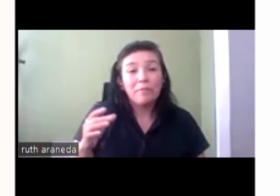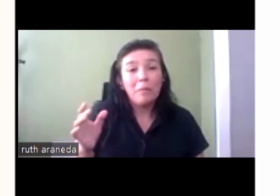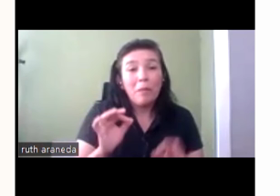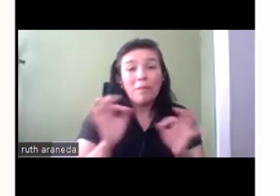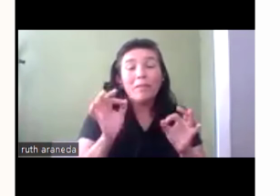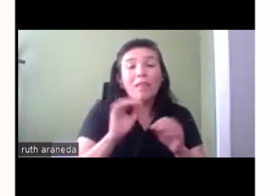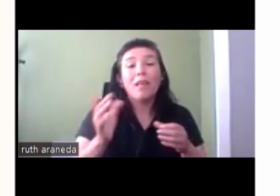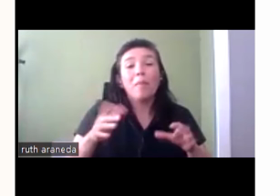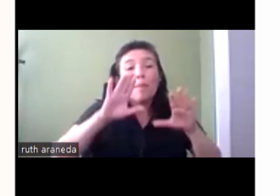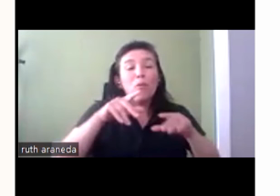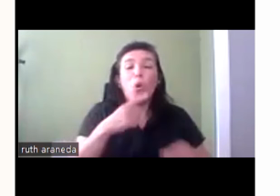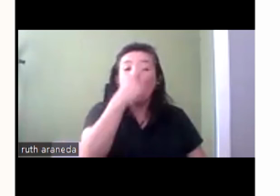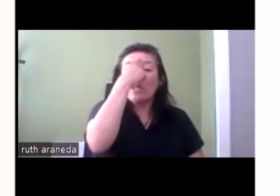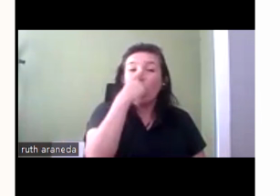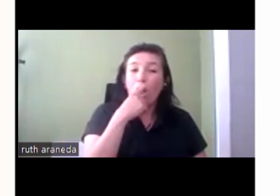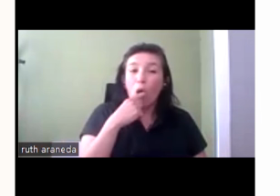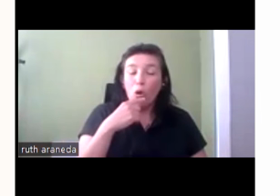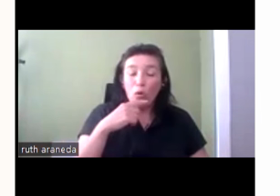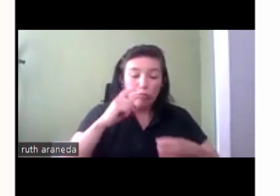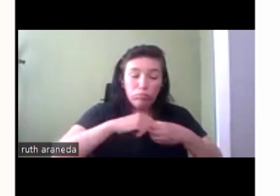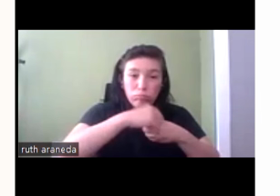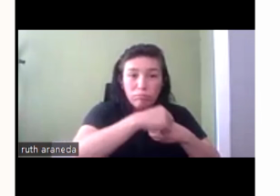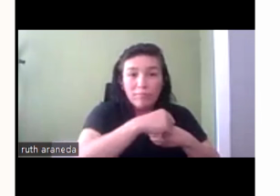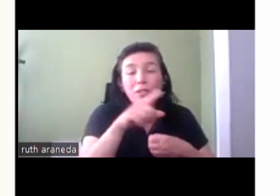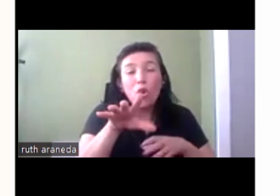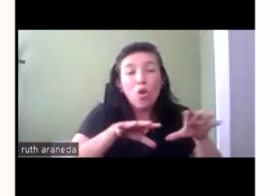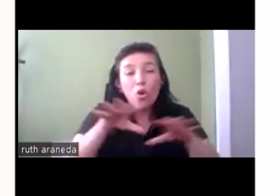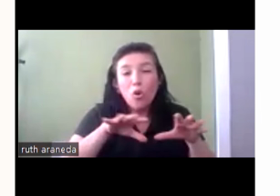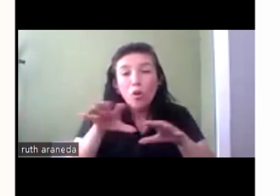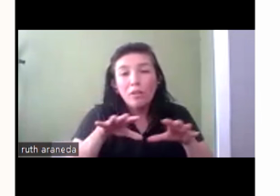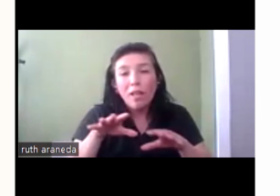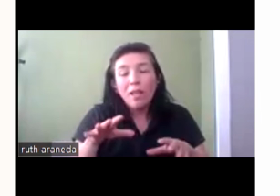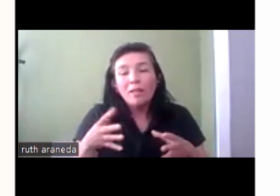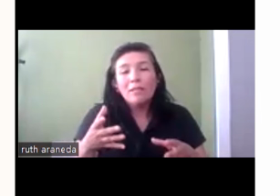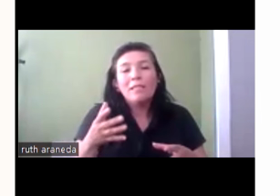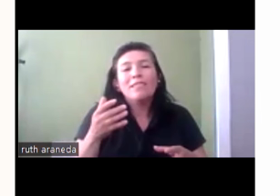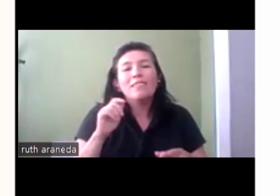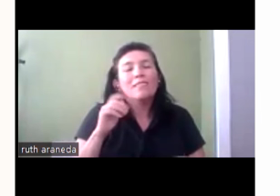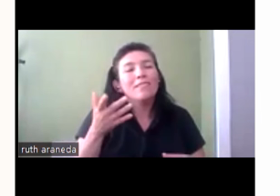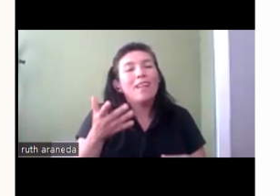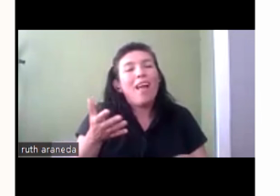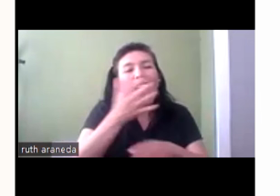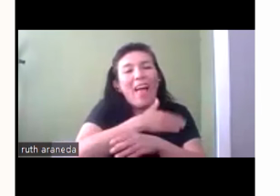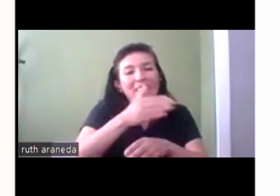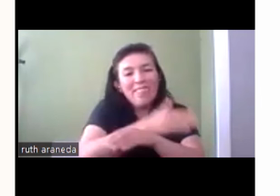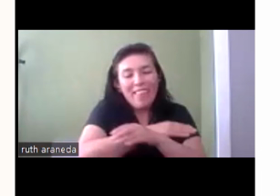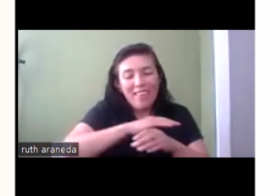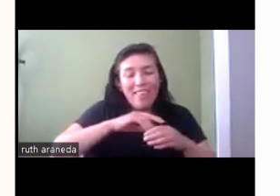colección del museo, obviamente muchos de estos elementos corresponden a fragmentos de vasijas